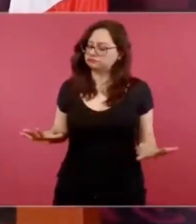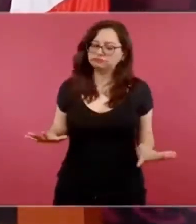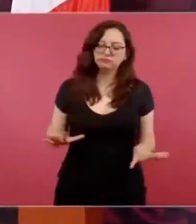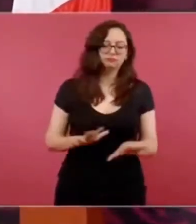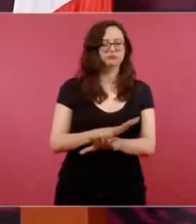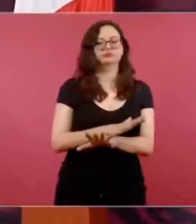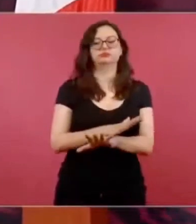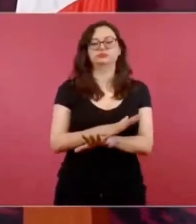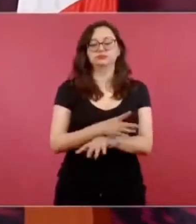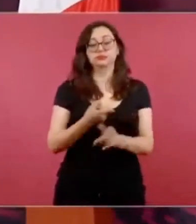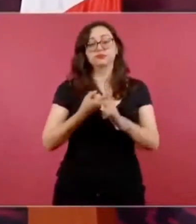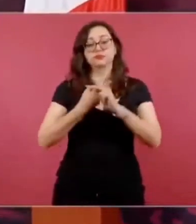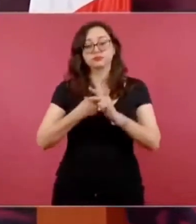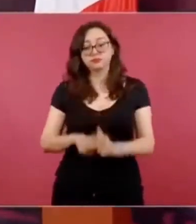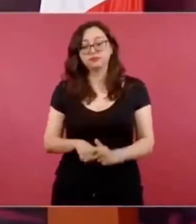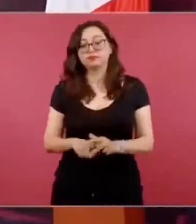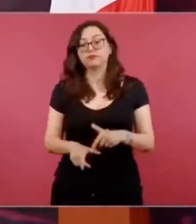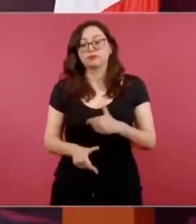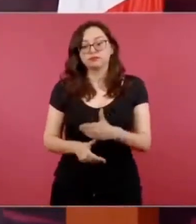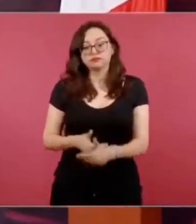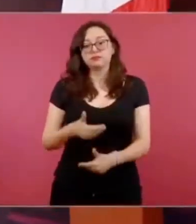y